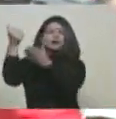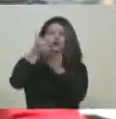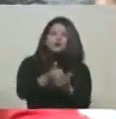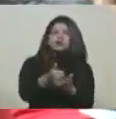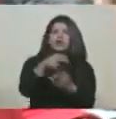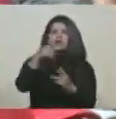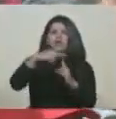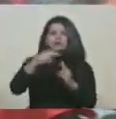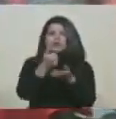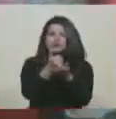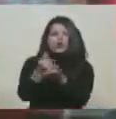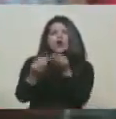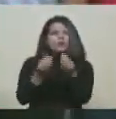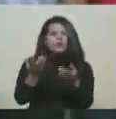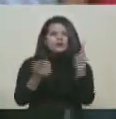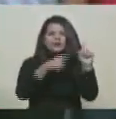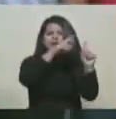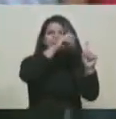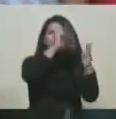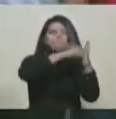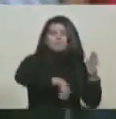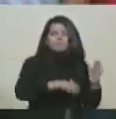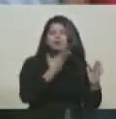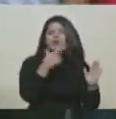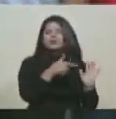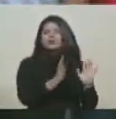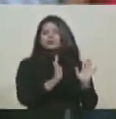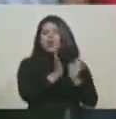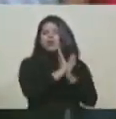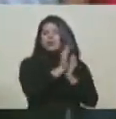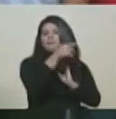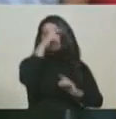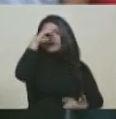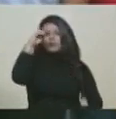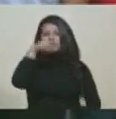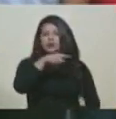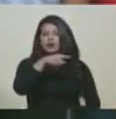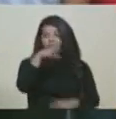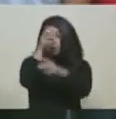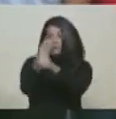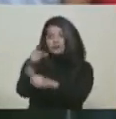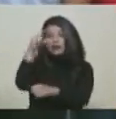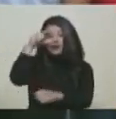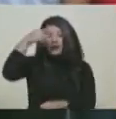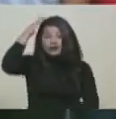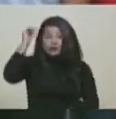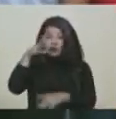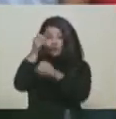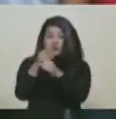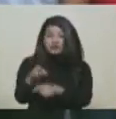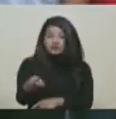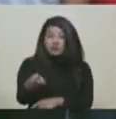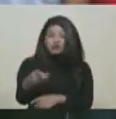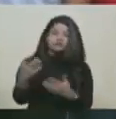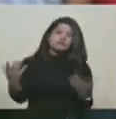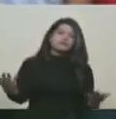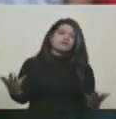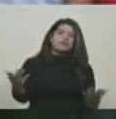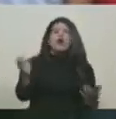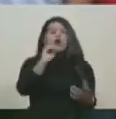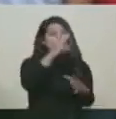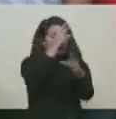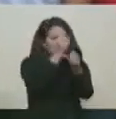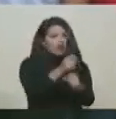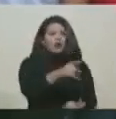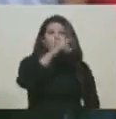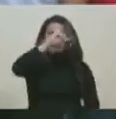las obras aquí al estado Táchira? ¿Confiaría en Ramos Aluc? ¿Confiaría en Julio Borges,